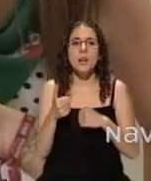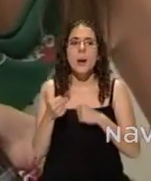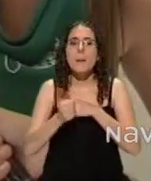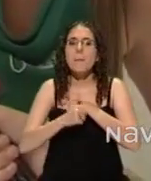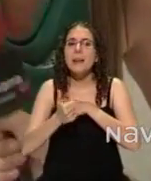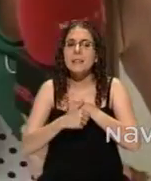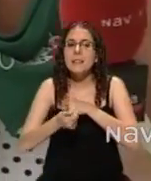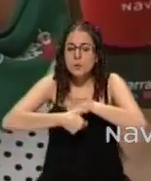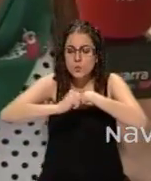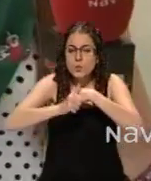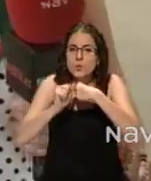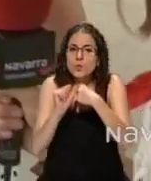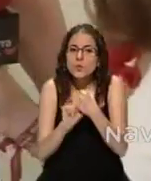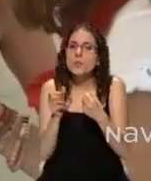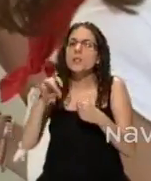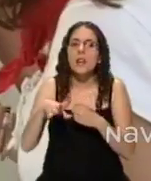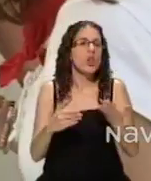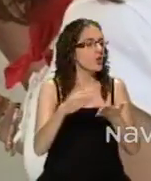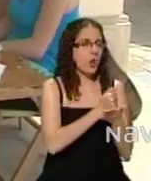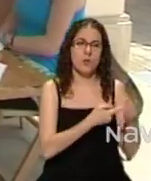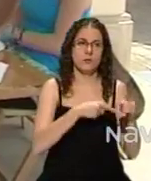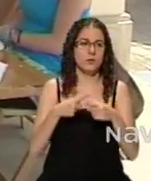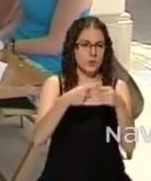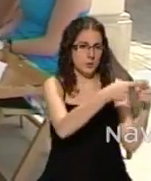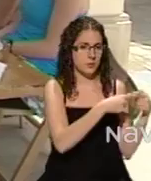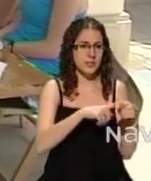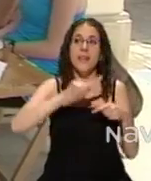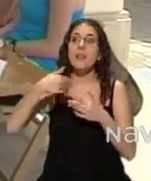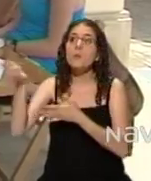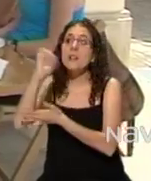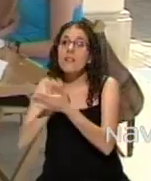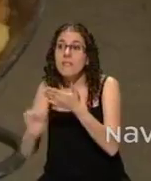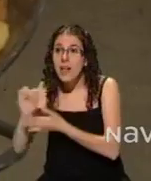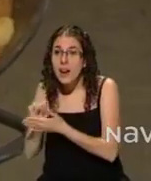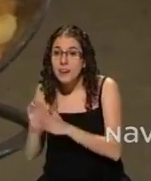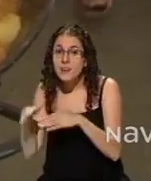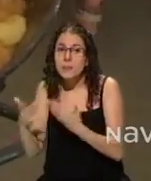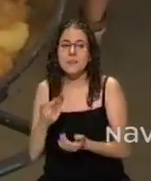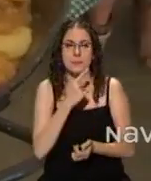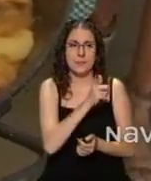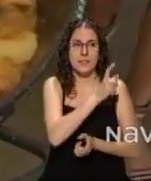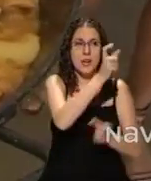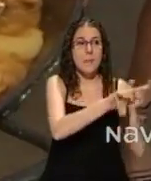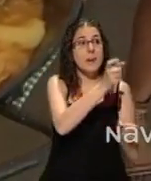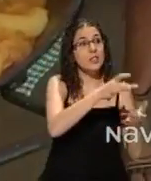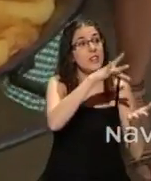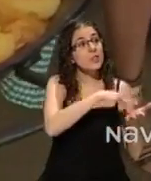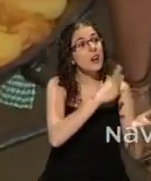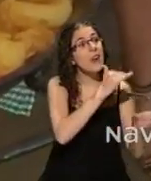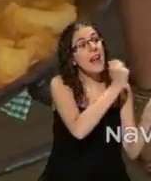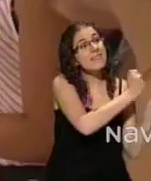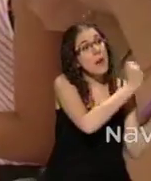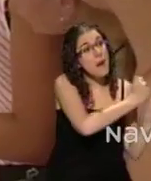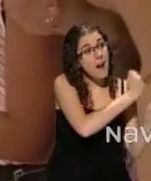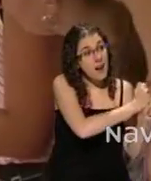entre todas. Ah, pues muy bien. ¿Y fregar también entre todas? No, las que no han participado, que vienen porque han estado trabajando ahora y luego vienen y